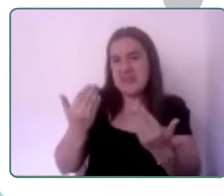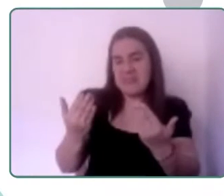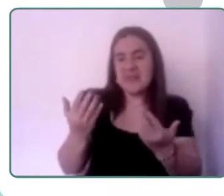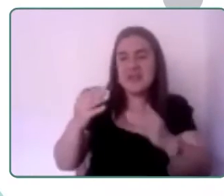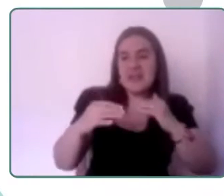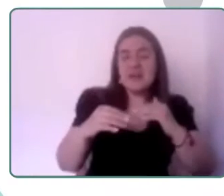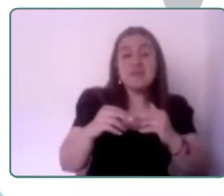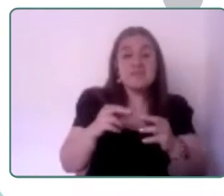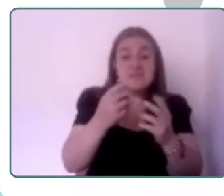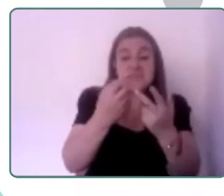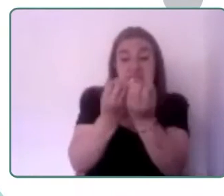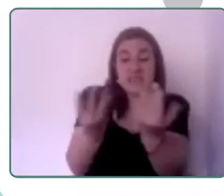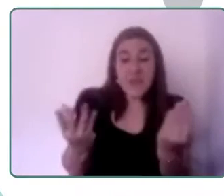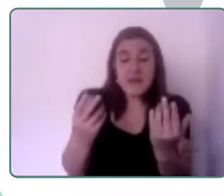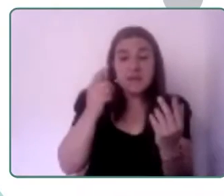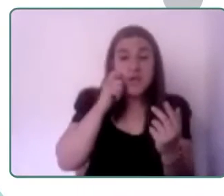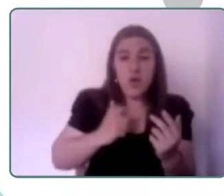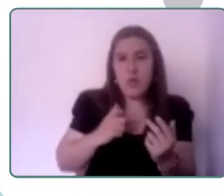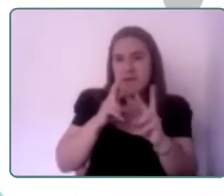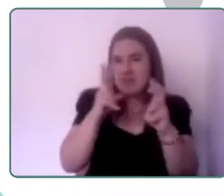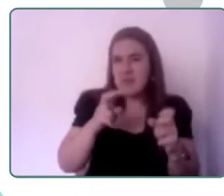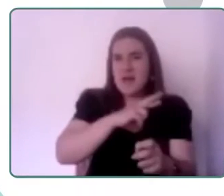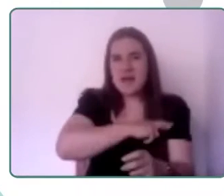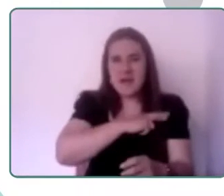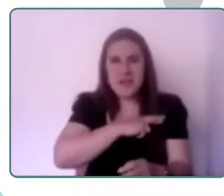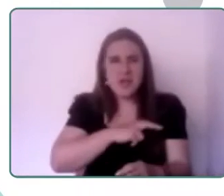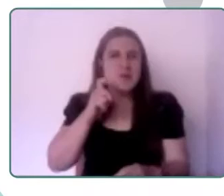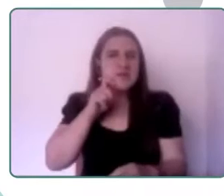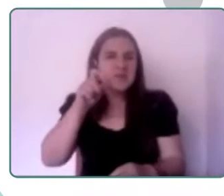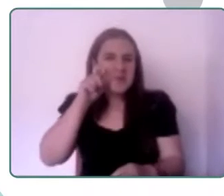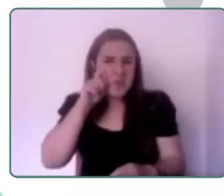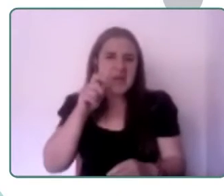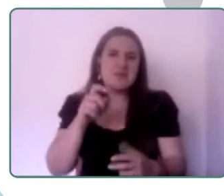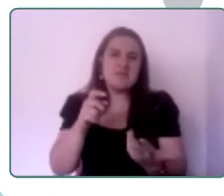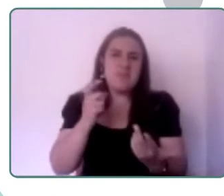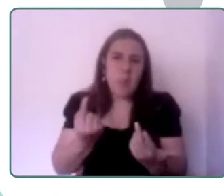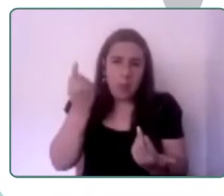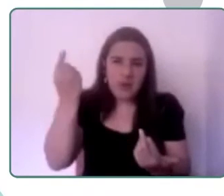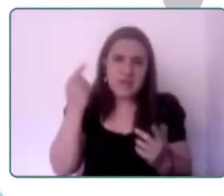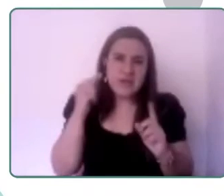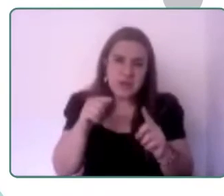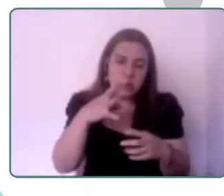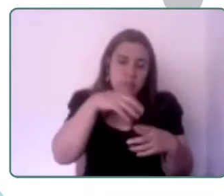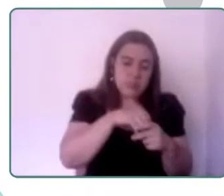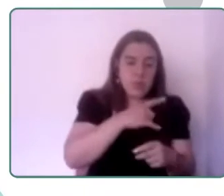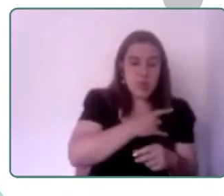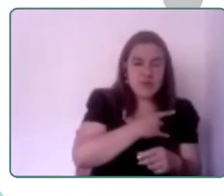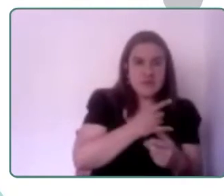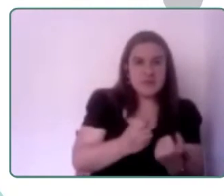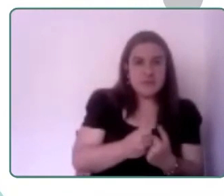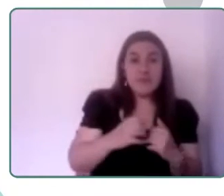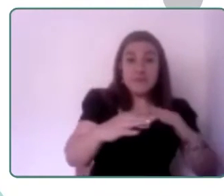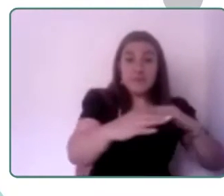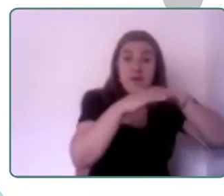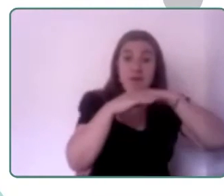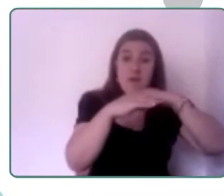sexuales que los viven en el contexto universitario. El principio de equidad lo posiciona como